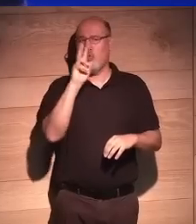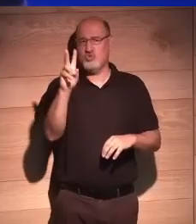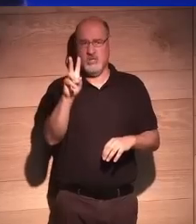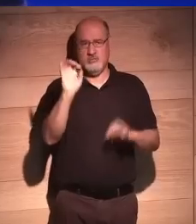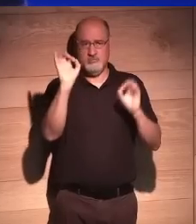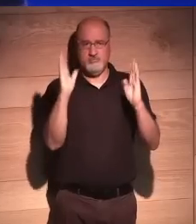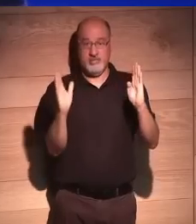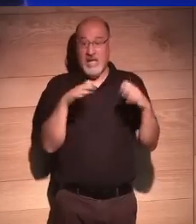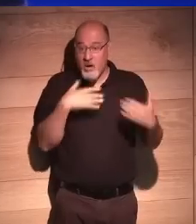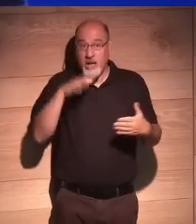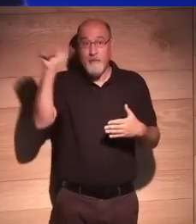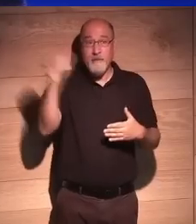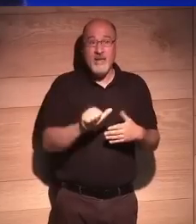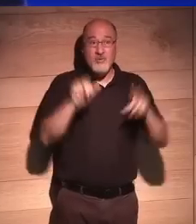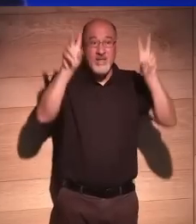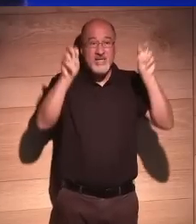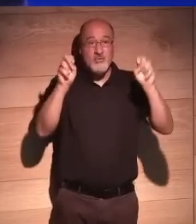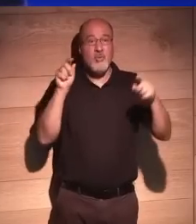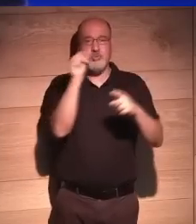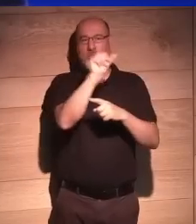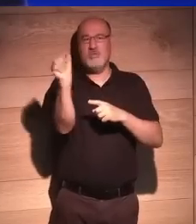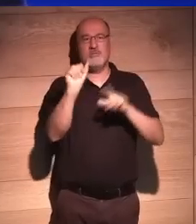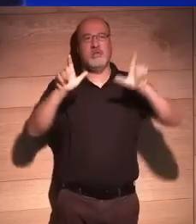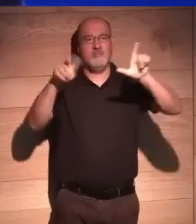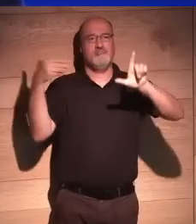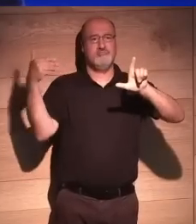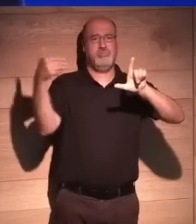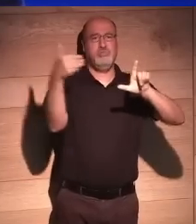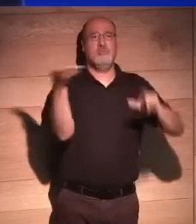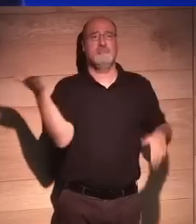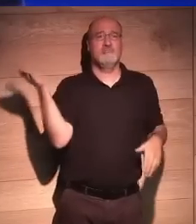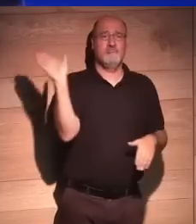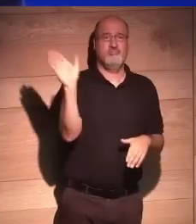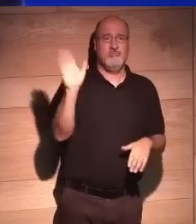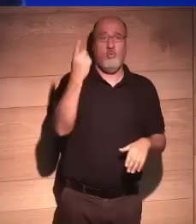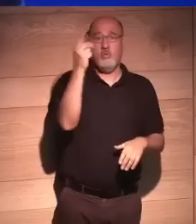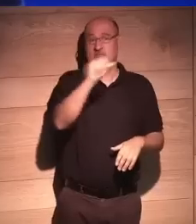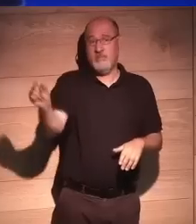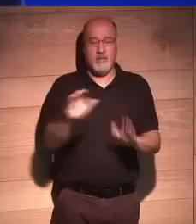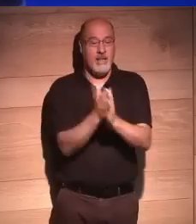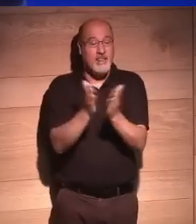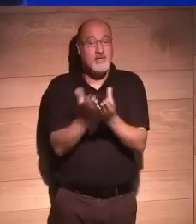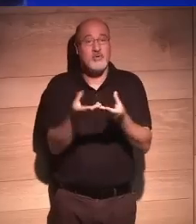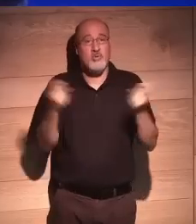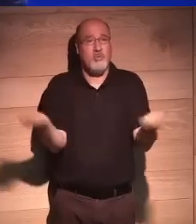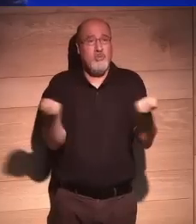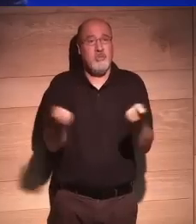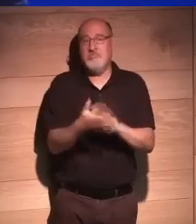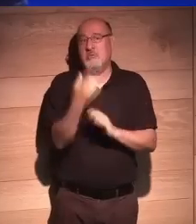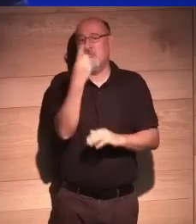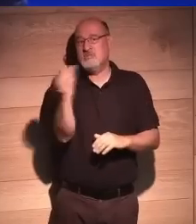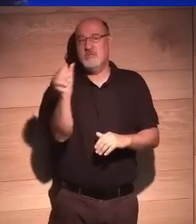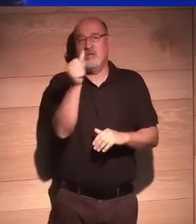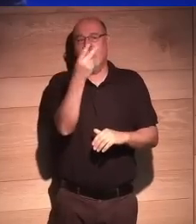dure más de una semana en cartelera. No hay ningún libro que haya fondo de librería que lo tengan de hace... no hay ningún